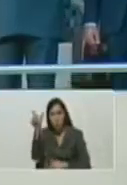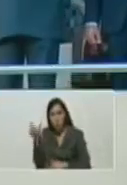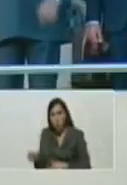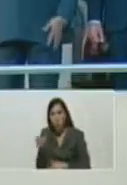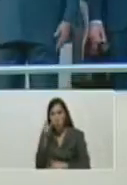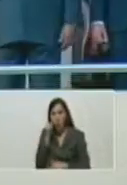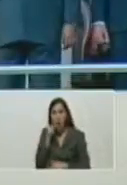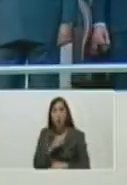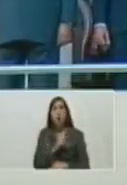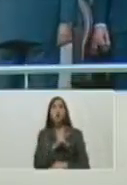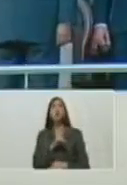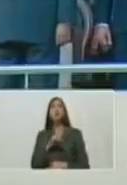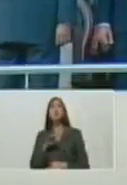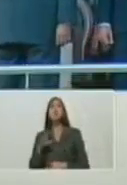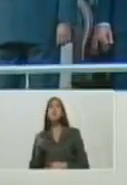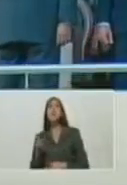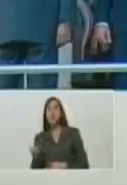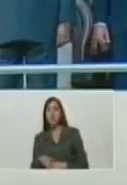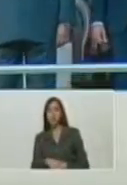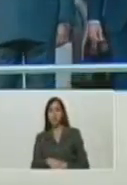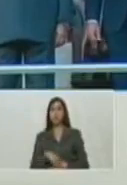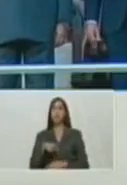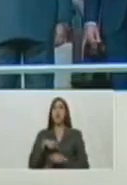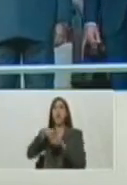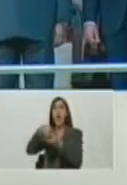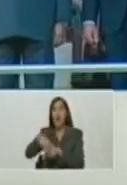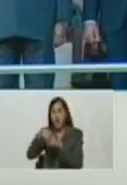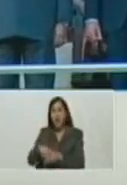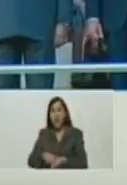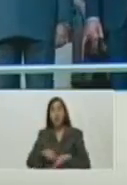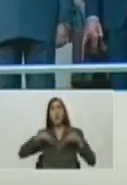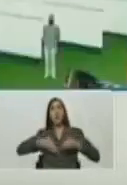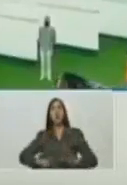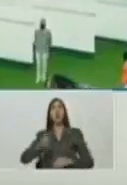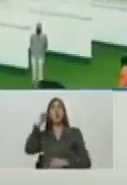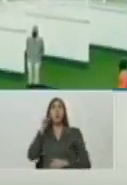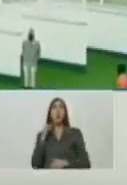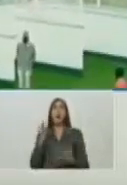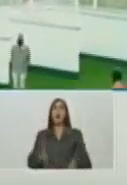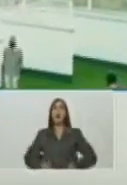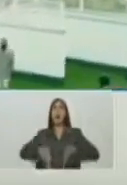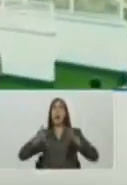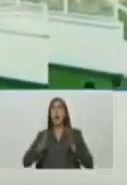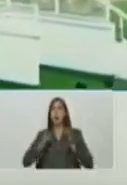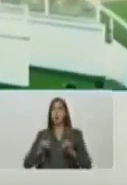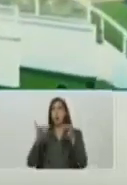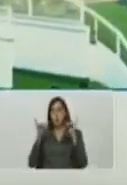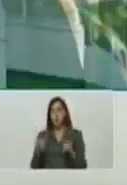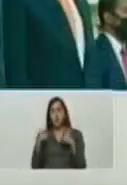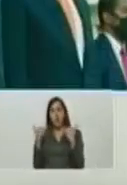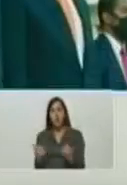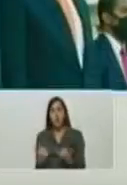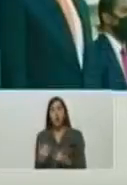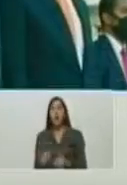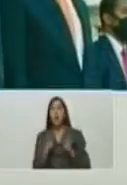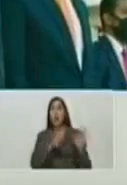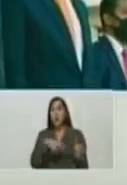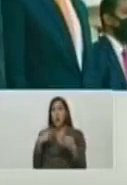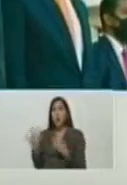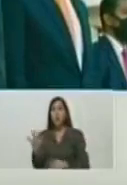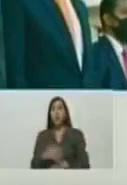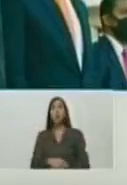Giancarlos Rodríguez, el jinete de Ciudad Bolívar, ganador de la edición número 75 del